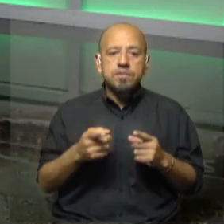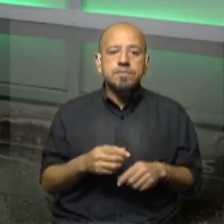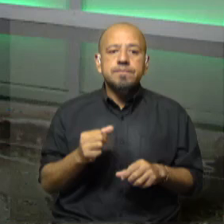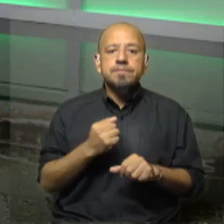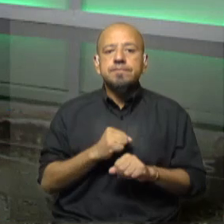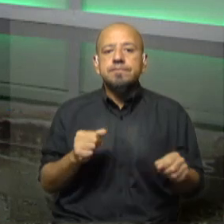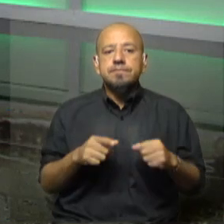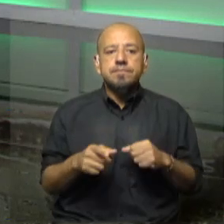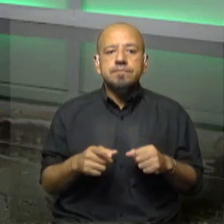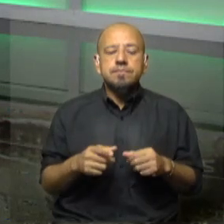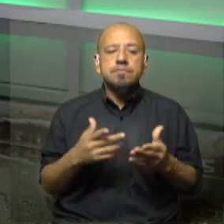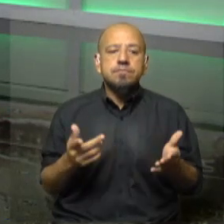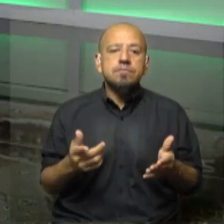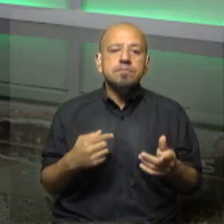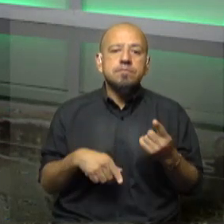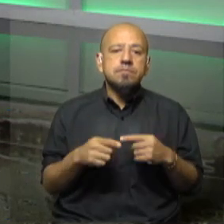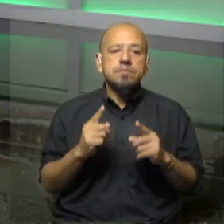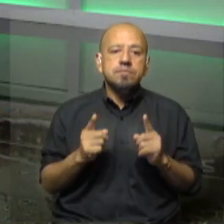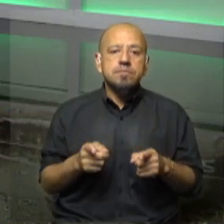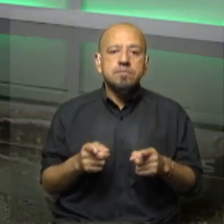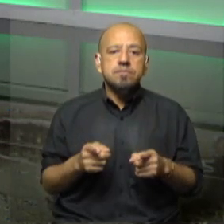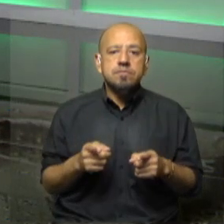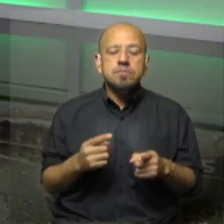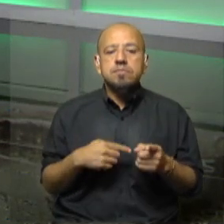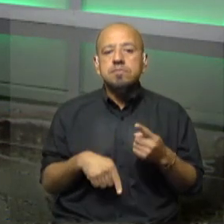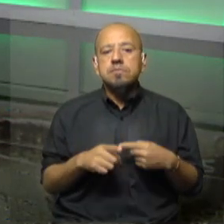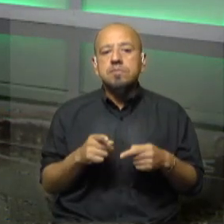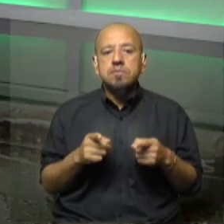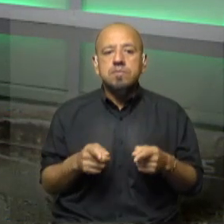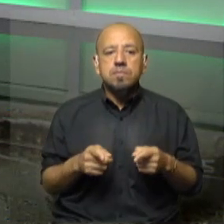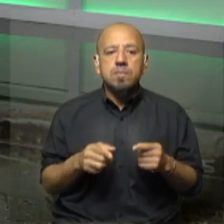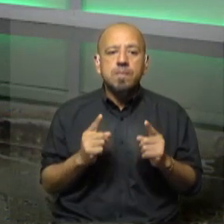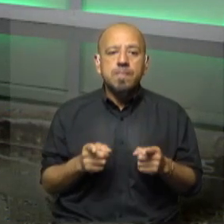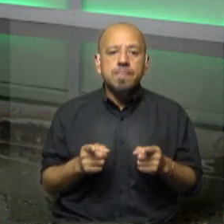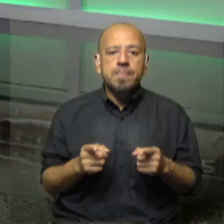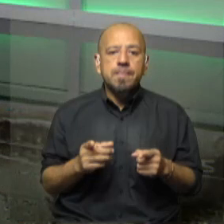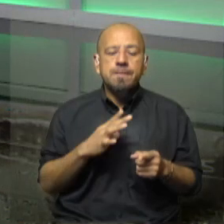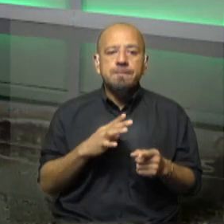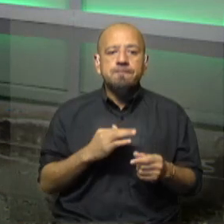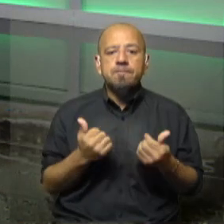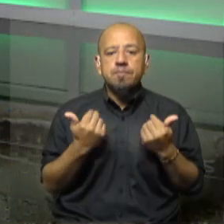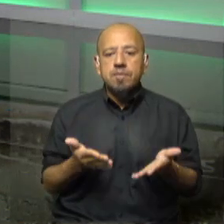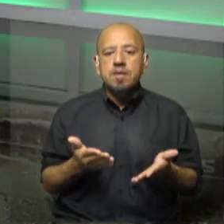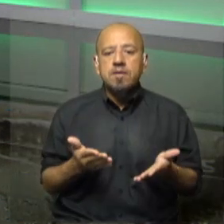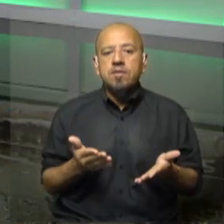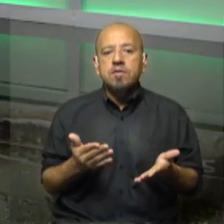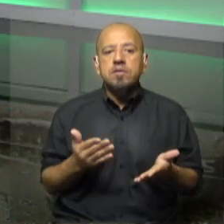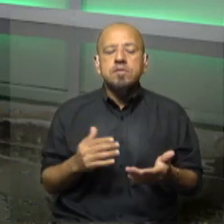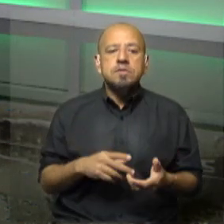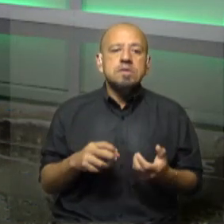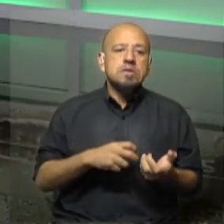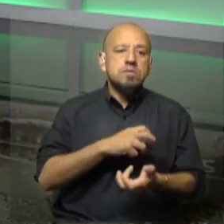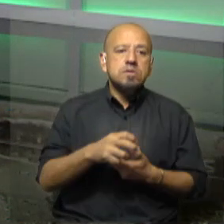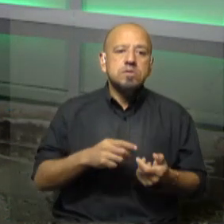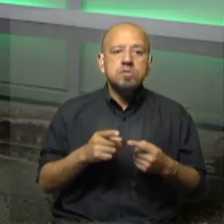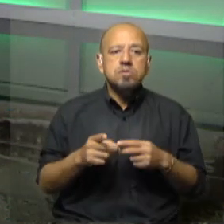frutas y hortalizas que puedan ser más pequeñas, pero también más sabrosas, así que por ese lado también se puede ver un beneficio de toda esta cuestión compleja que